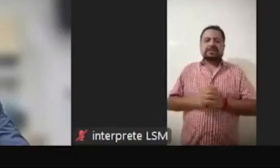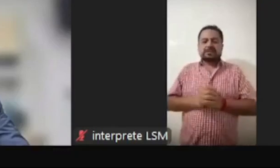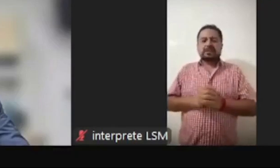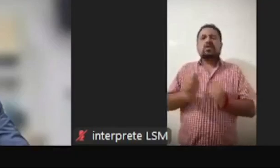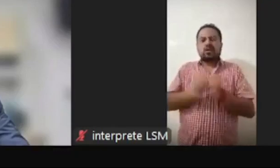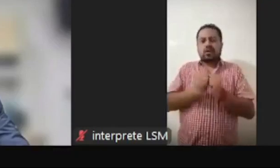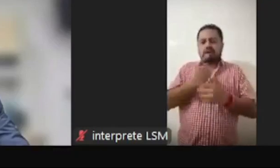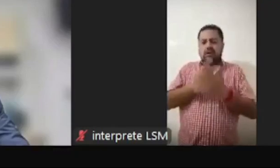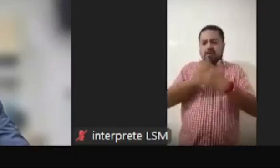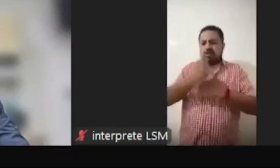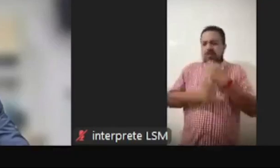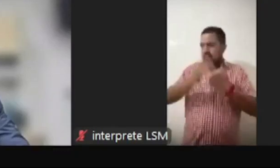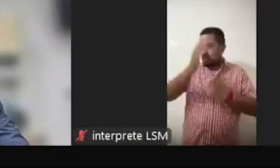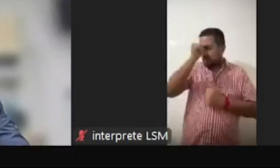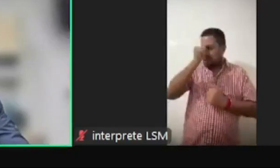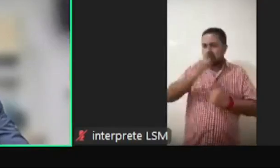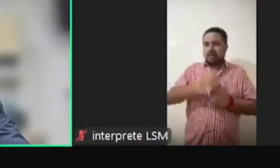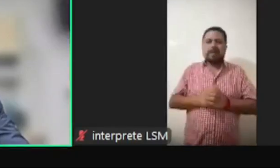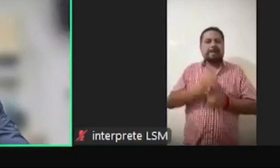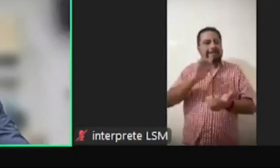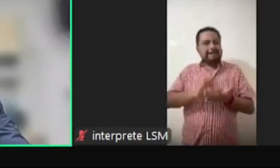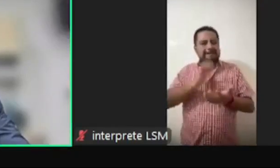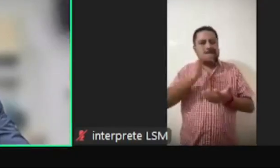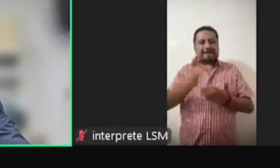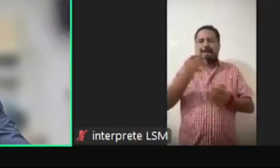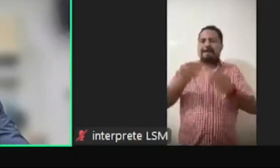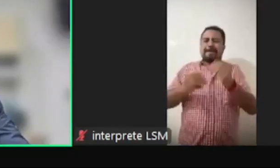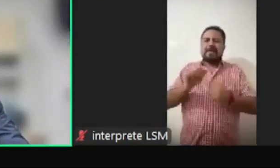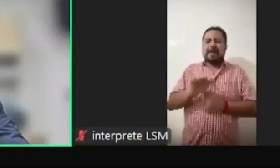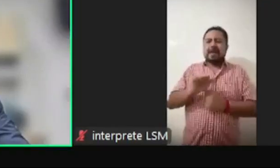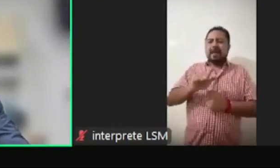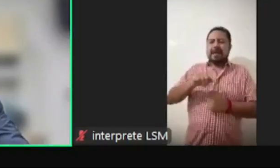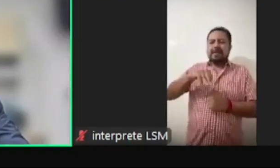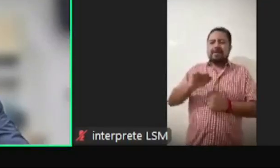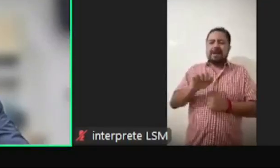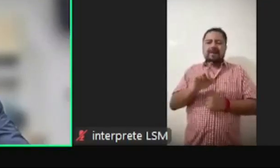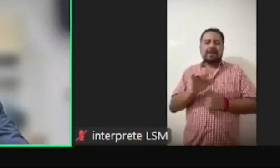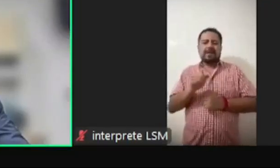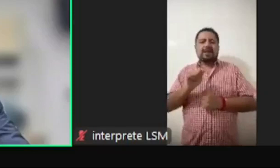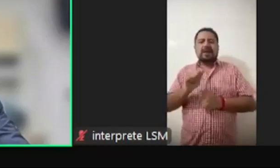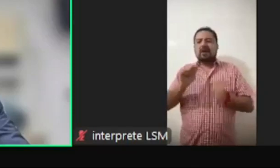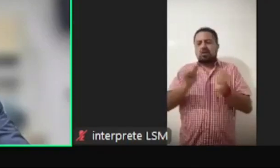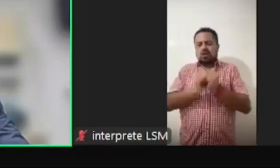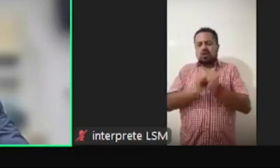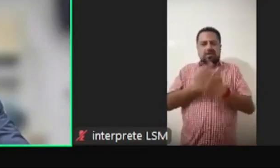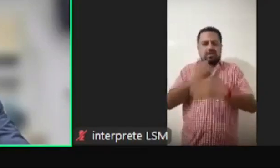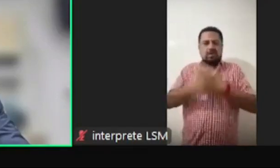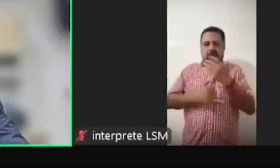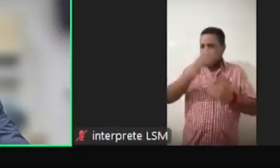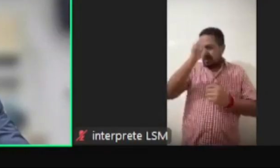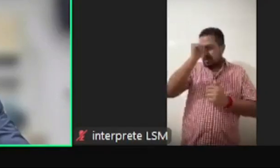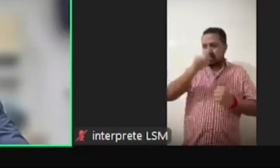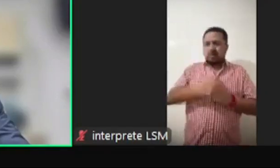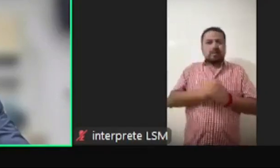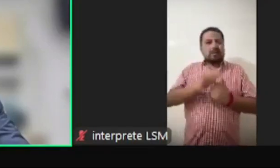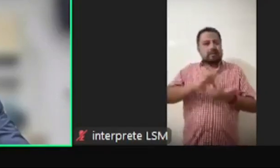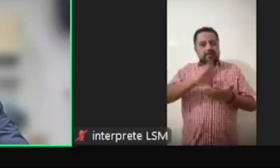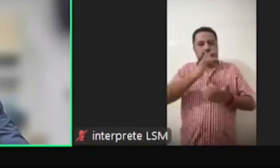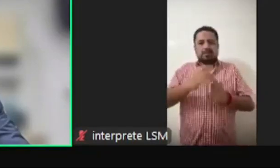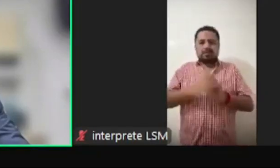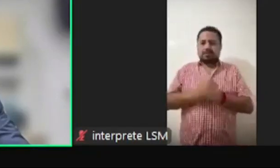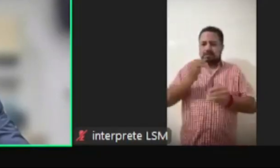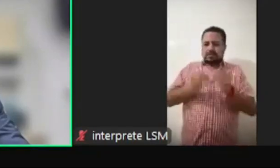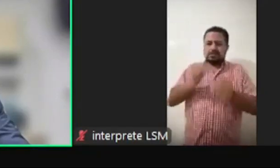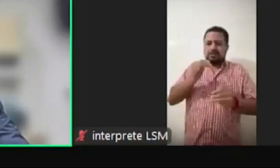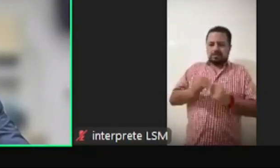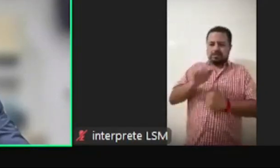proyecto. Gracias, magistrado, magistrada Almadelia Eugenio Alcaraz. Con el proyecto. Gracias, magistrada, magistrada ponente y la